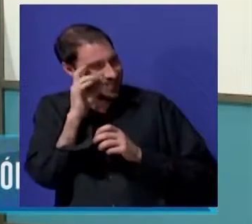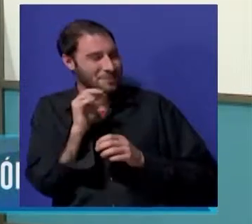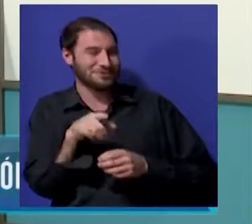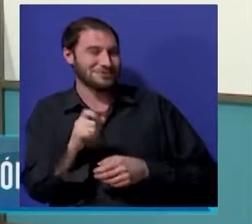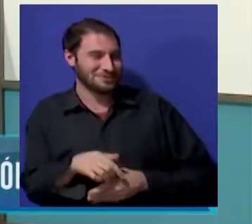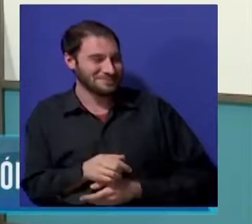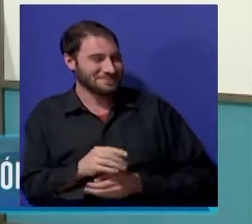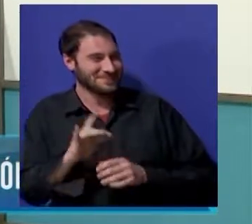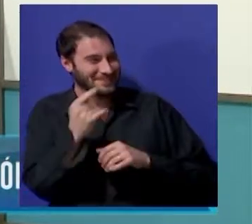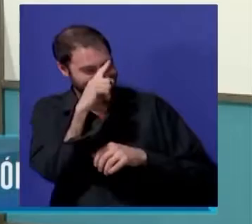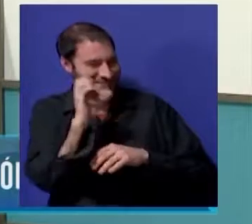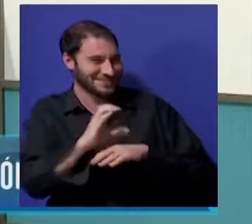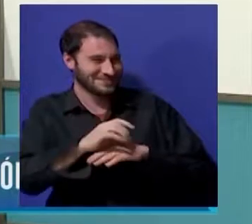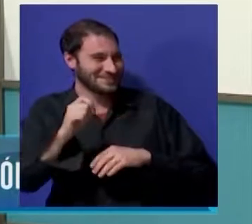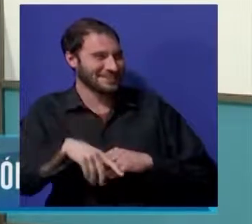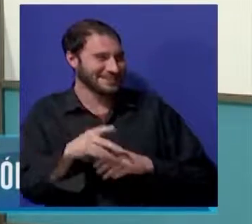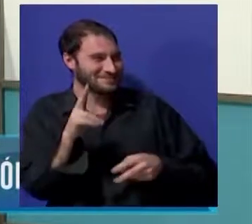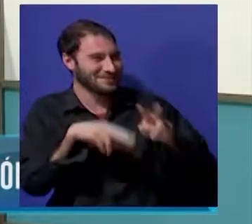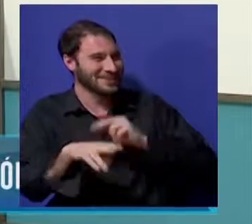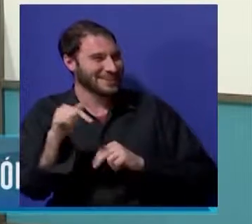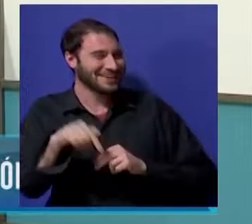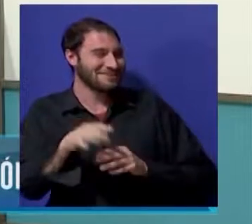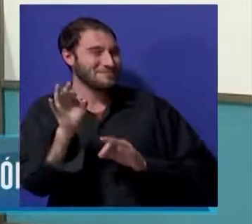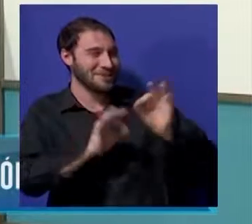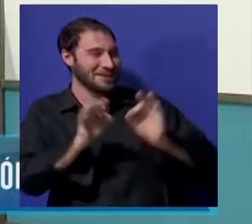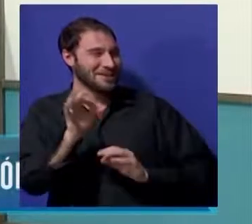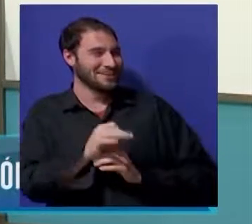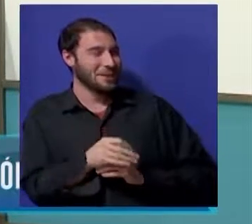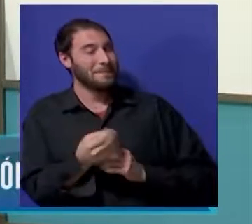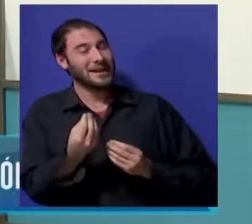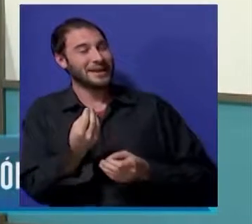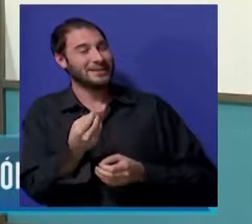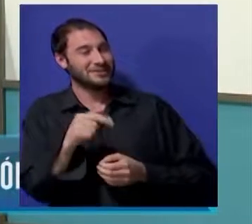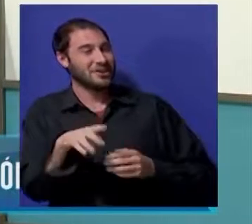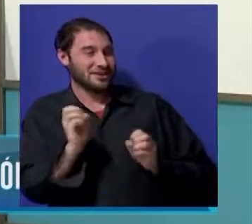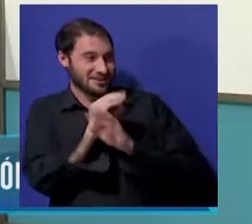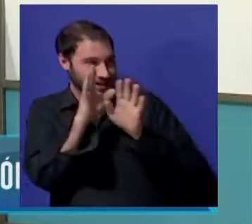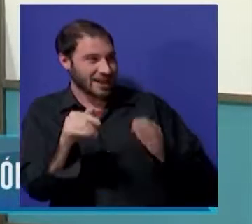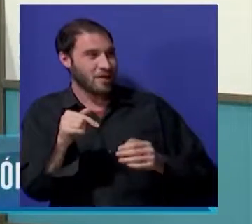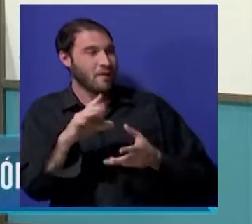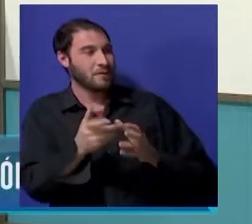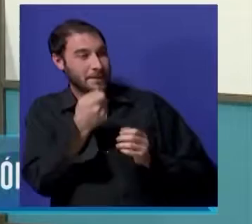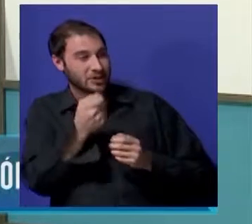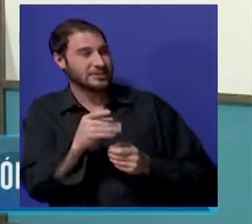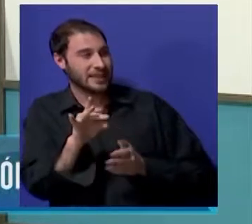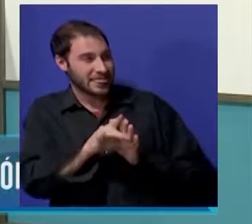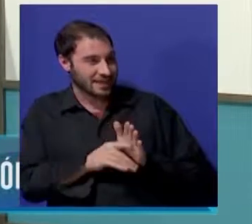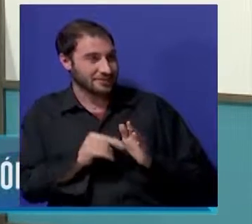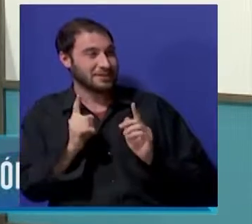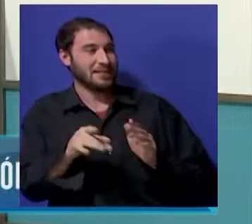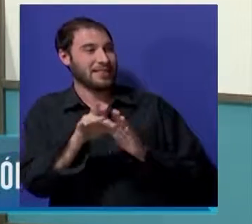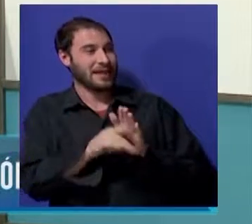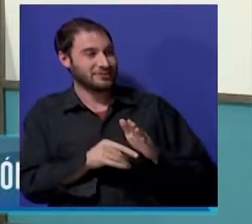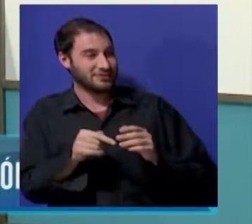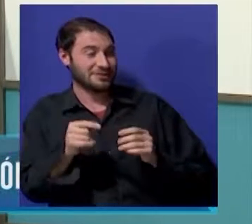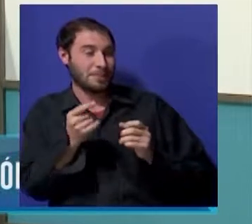Universidad Nacional de Cuyo, básicamente en búsqueda de proyectos para buscar transparencia a través del periodismo de datos y con los datos en